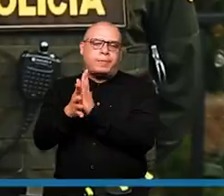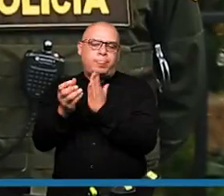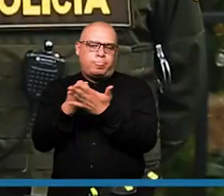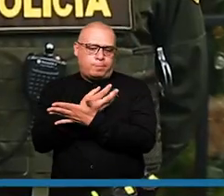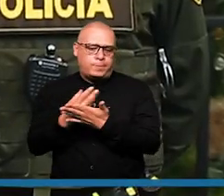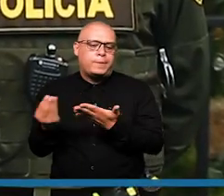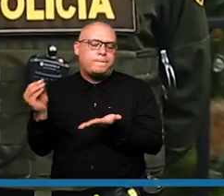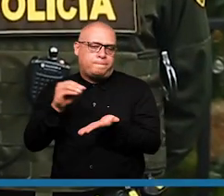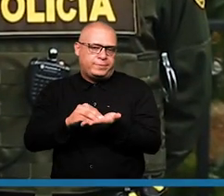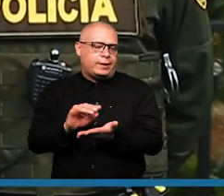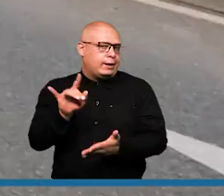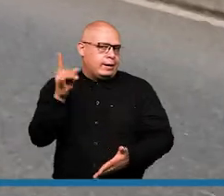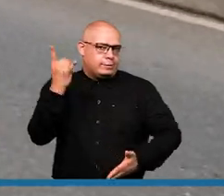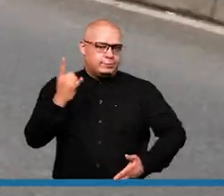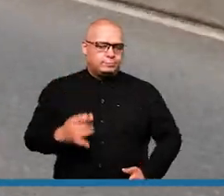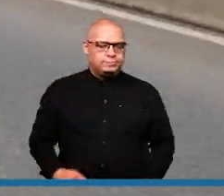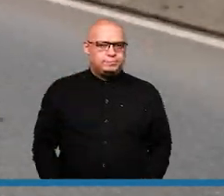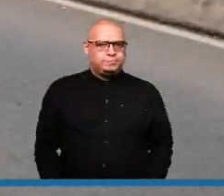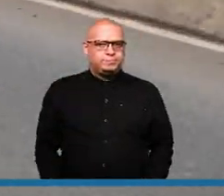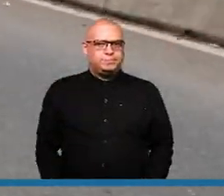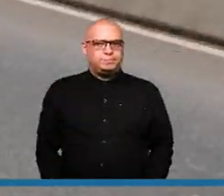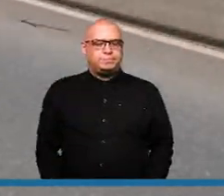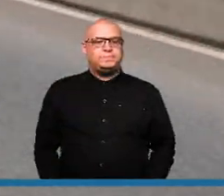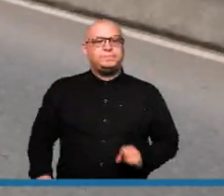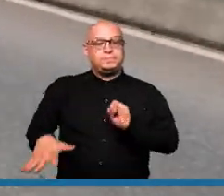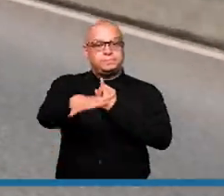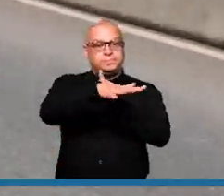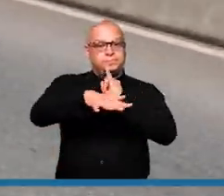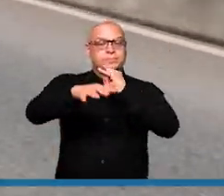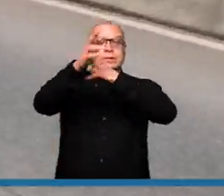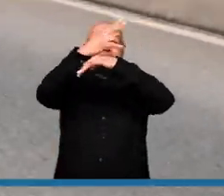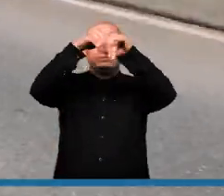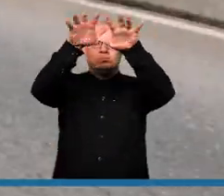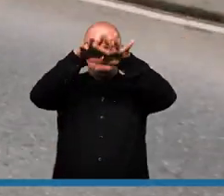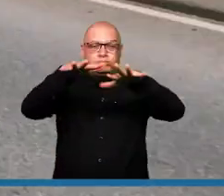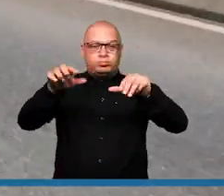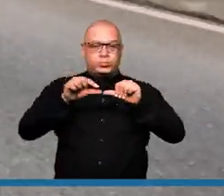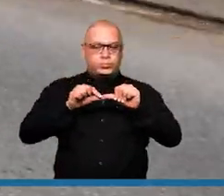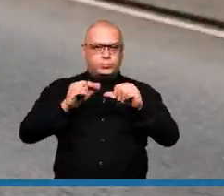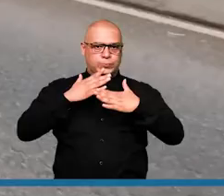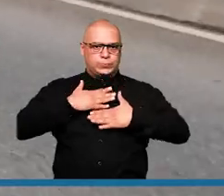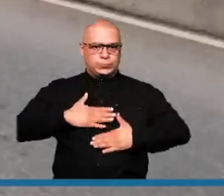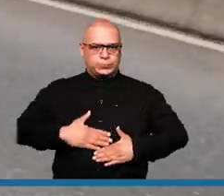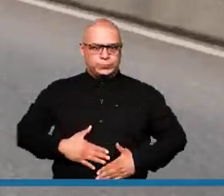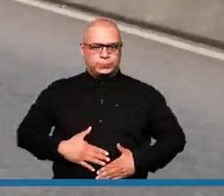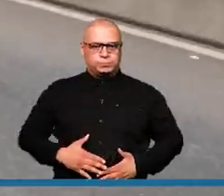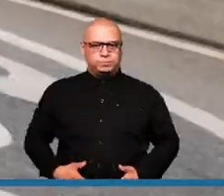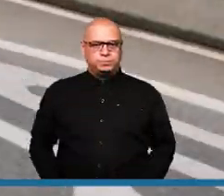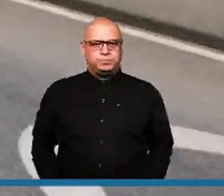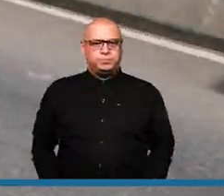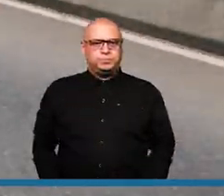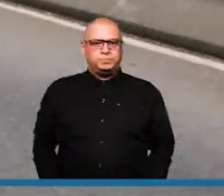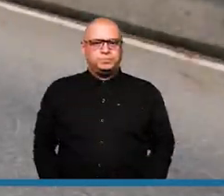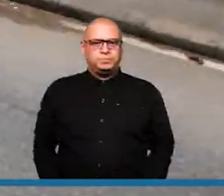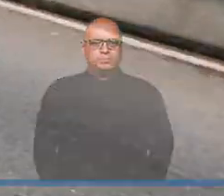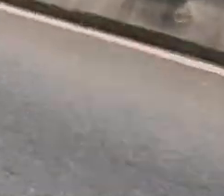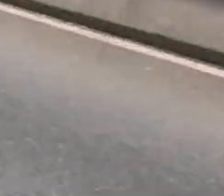escolta. Área Metropolitana del Valle de Aburrá. Futuro sostenible.